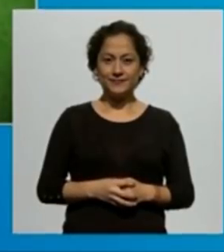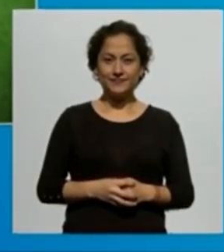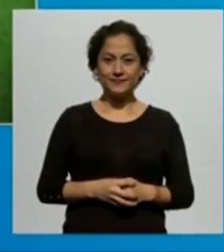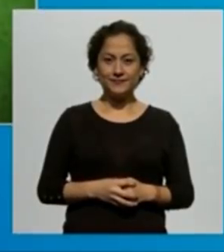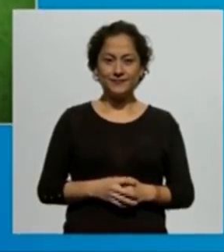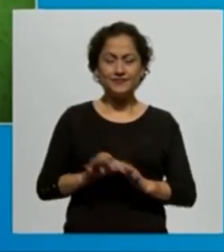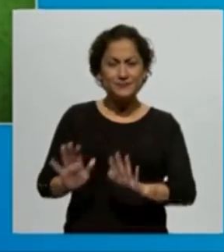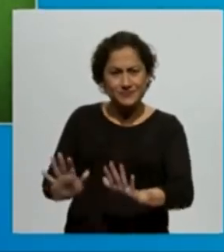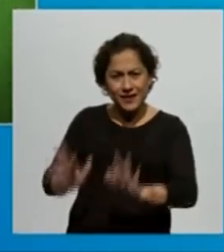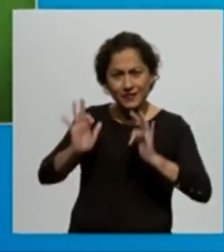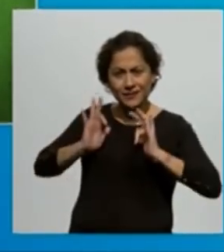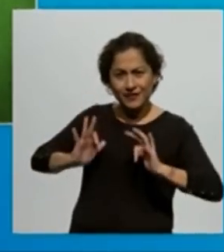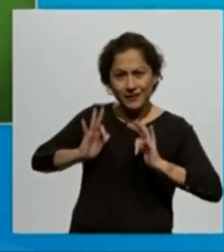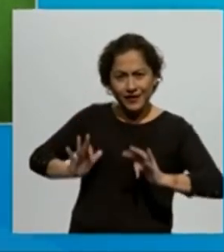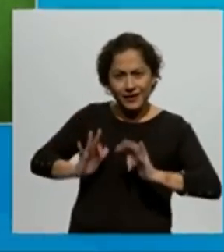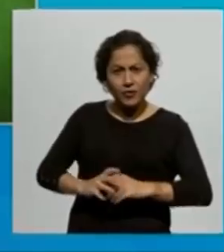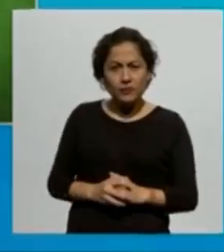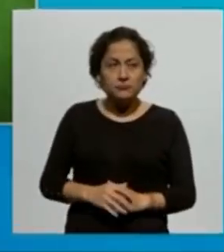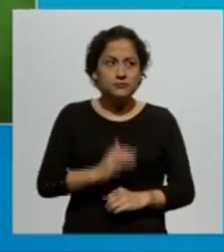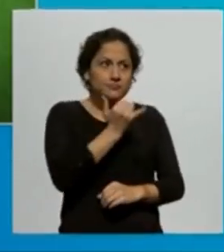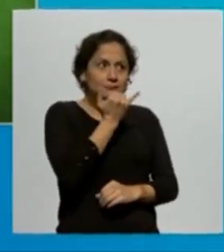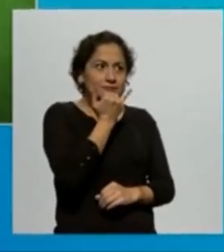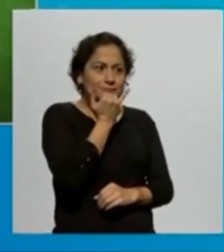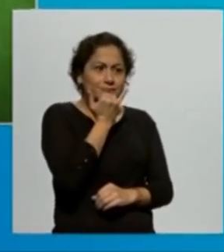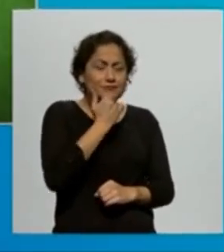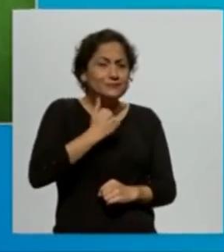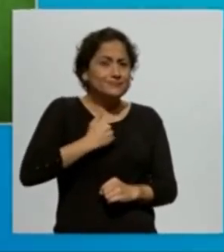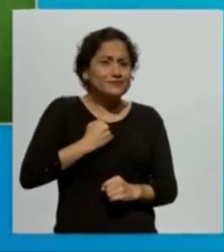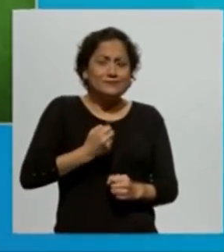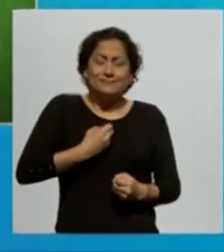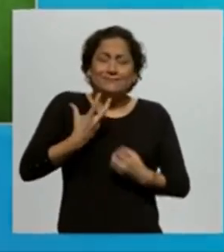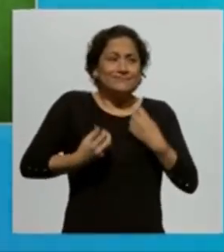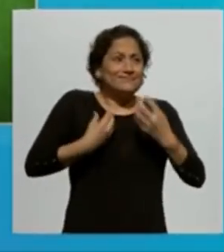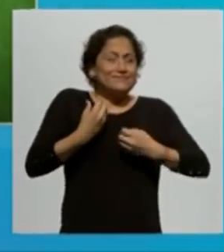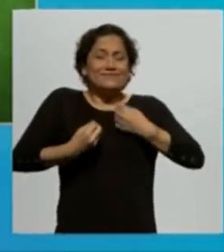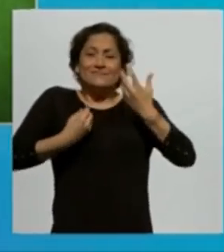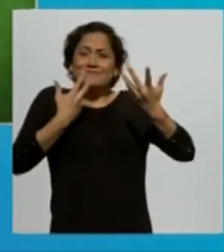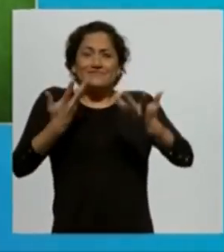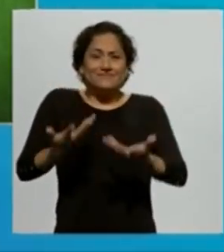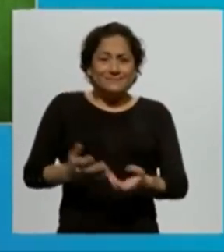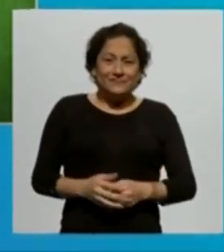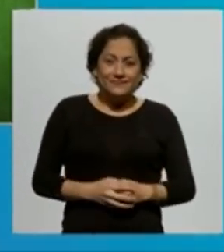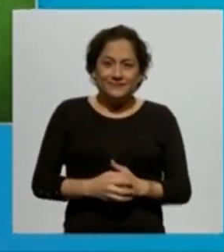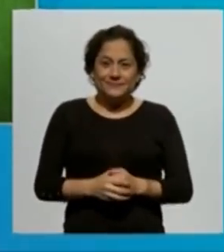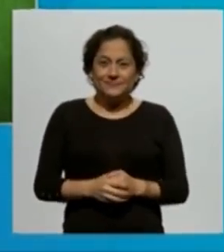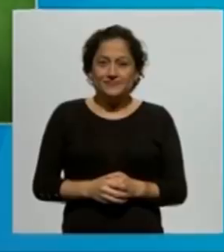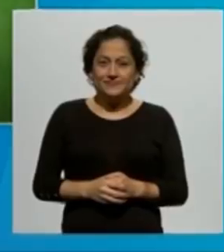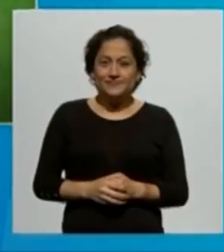¡Controlate, Alterio! Perdón, me dejo llevar por la actuación. ¡Auxilio!